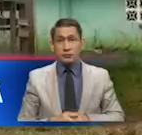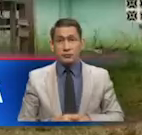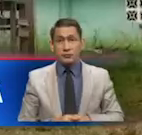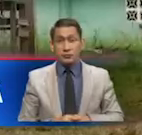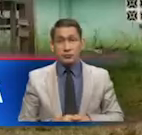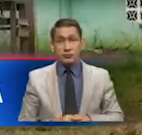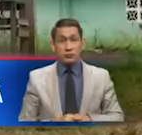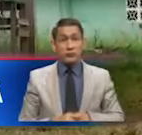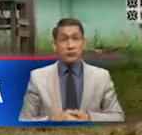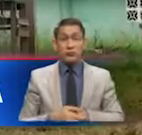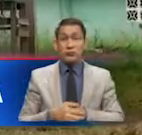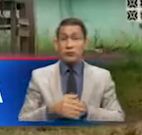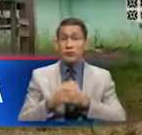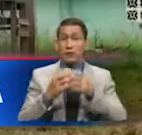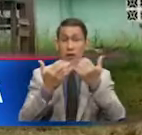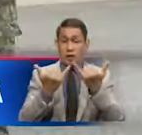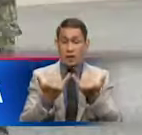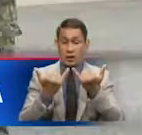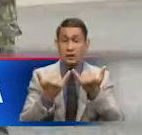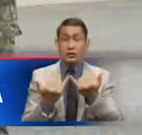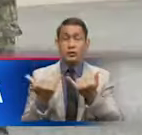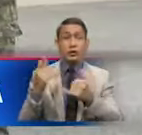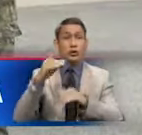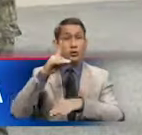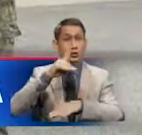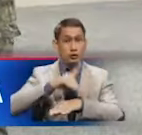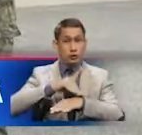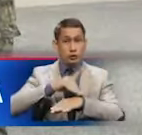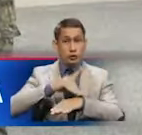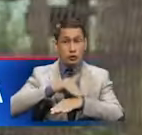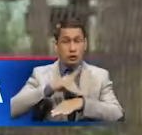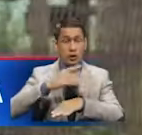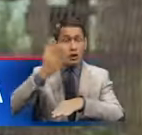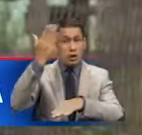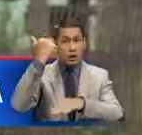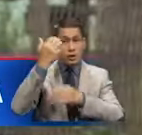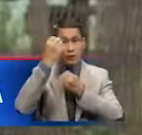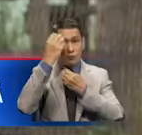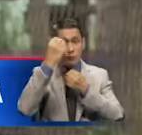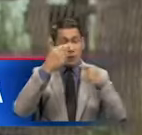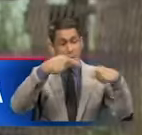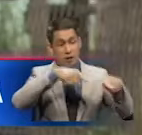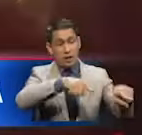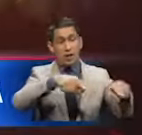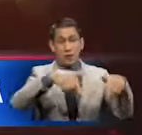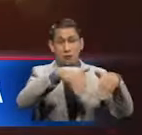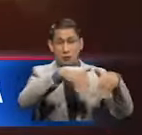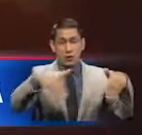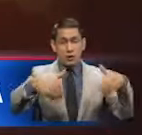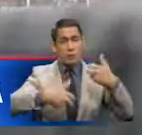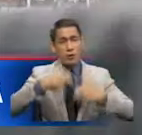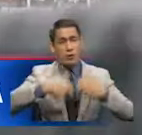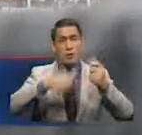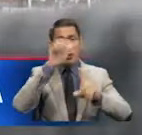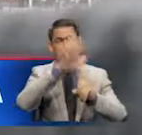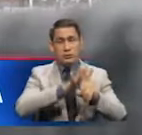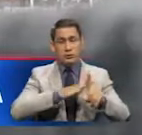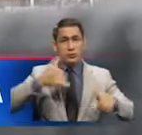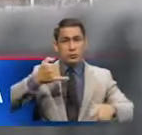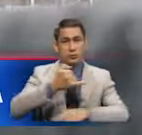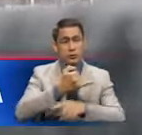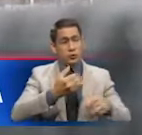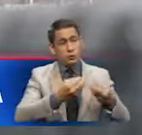lugar de la ONG Médicos Sin Fronteras, que denunció un aumento de las violaciones sexuales a los migrantes.